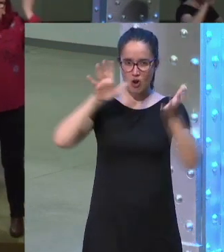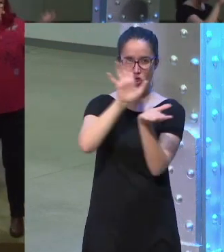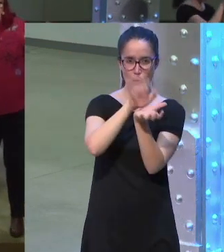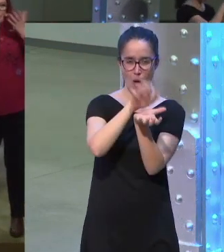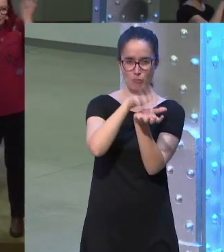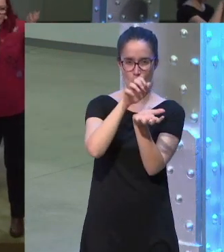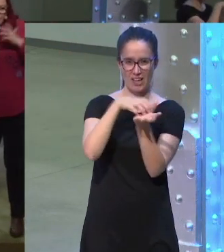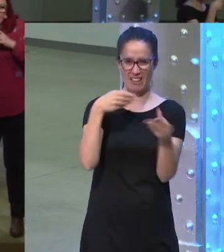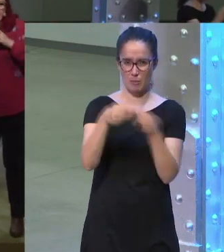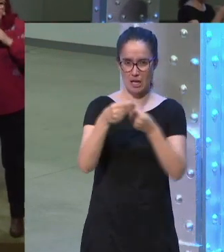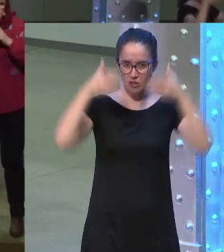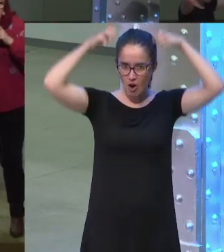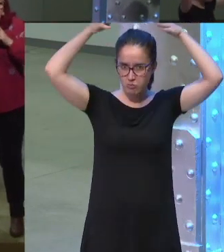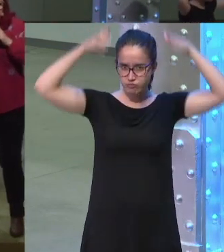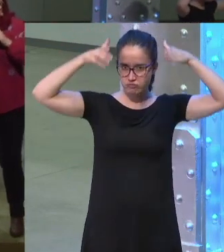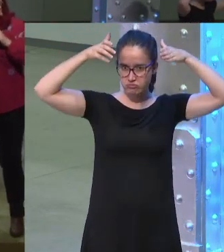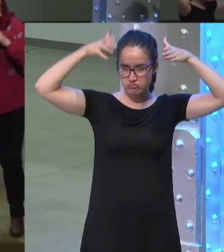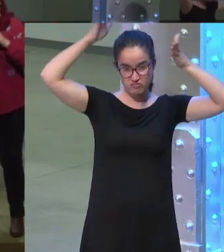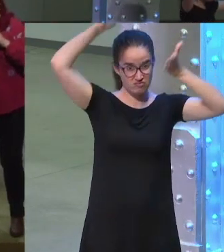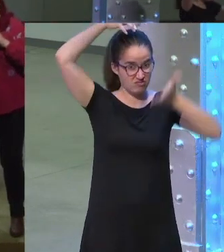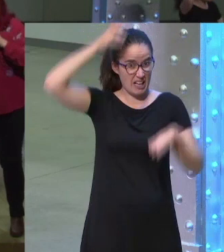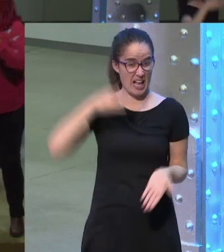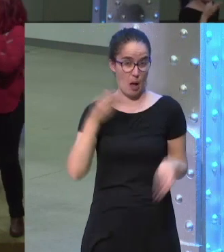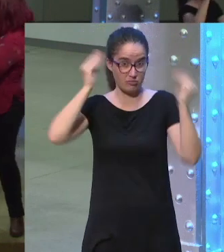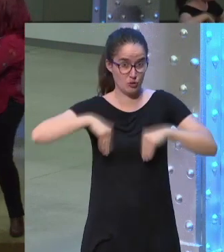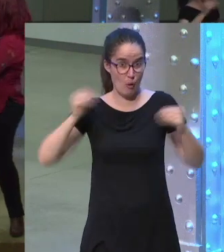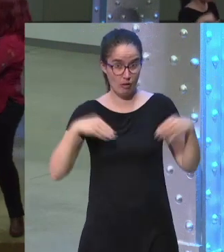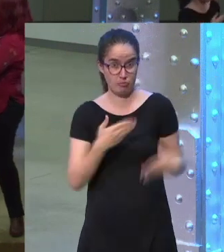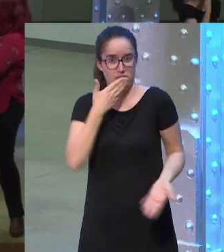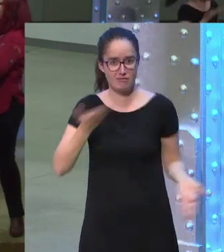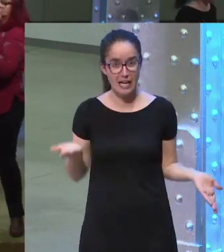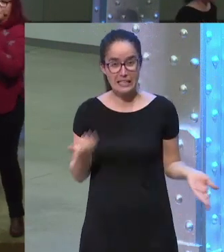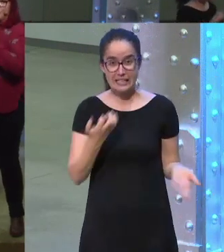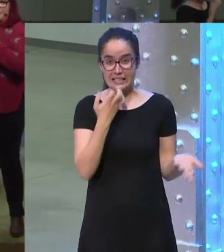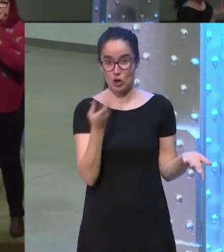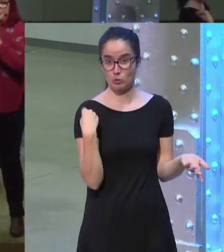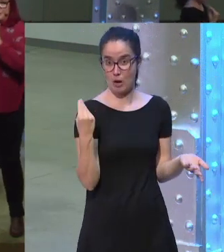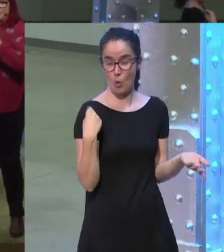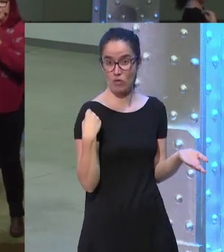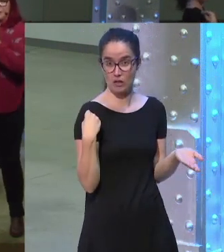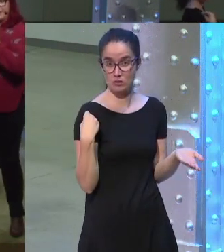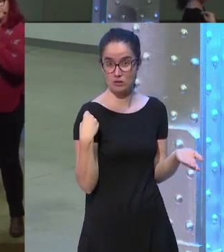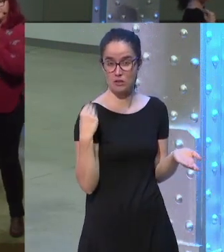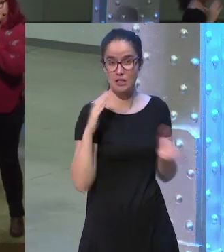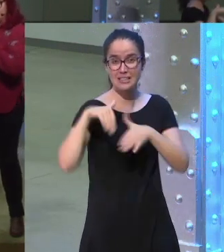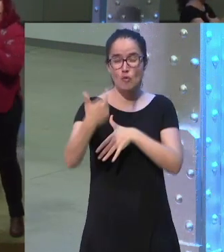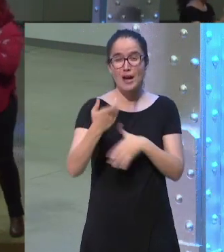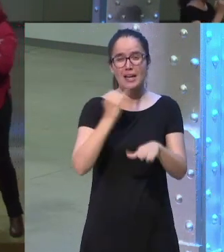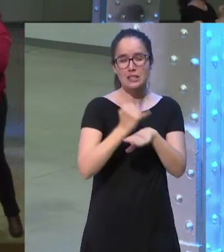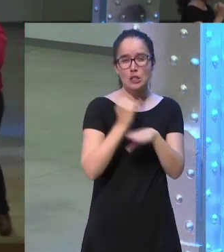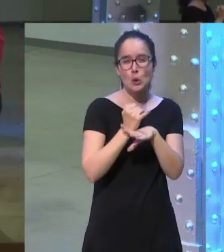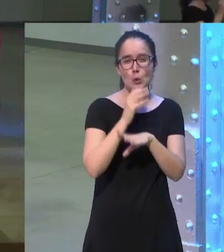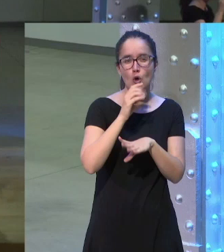de plástico en la cabeza, que es una cosa absolutamente ridícula. Si nos preguntan a nosotros desde fuera, ¿en ese instituto